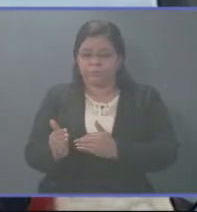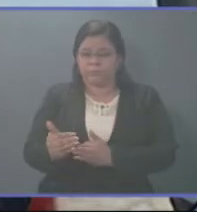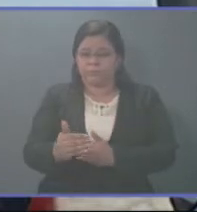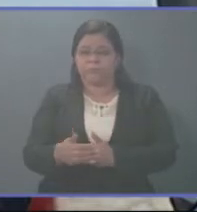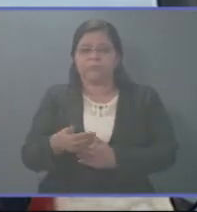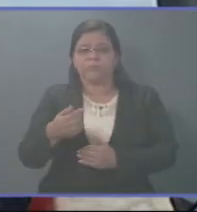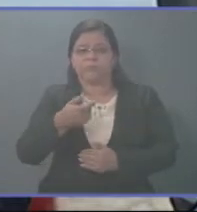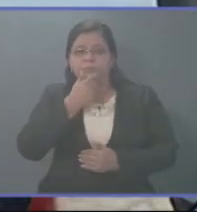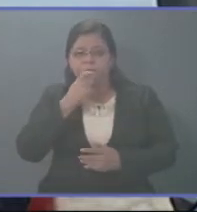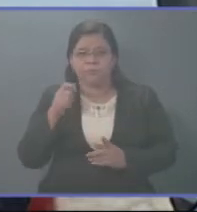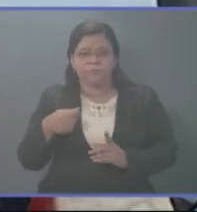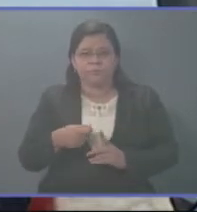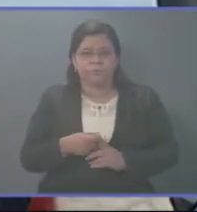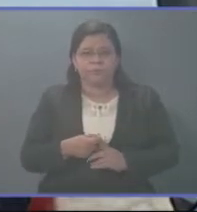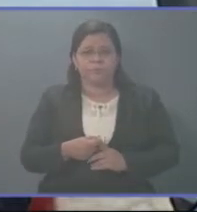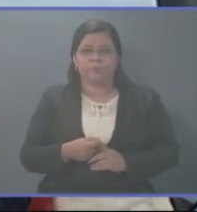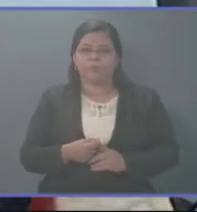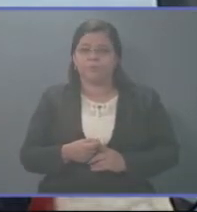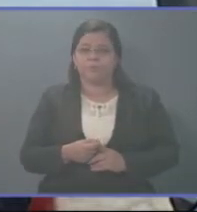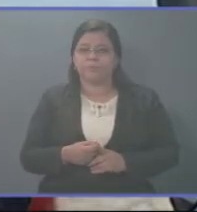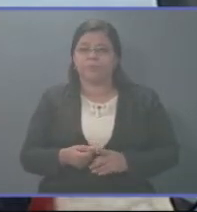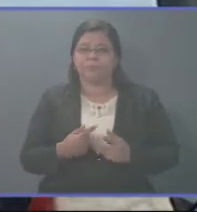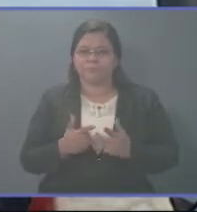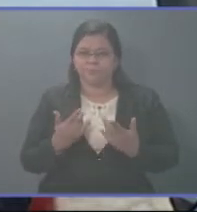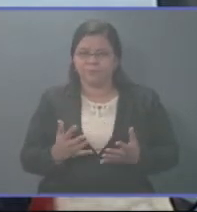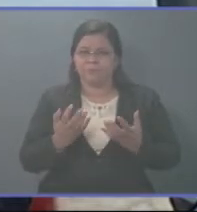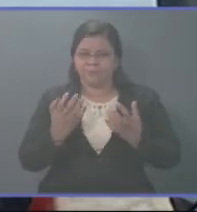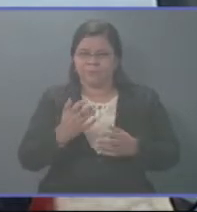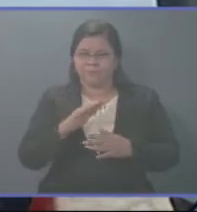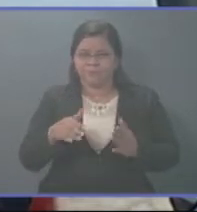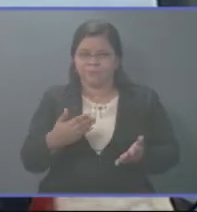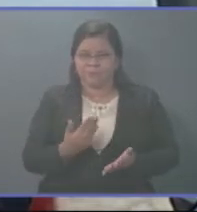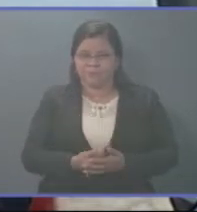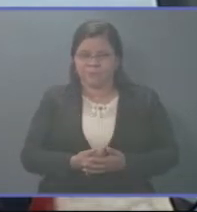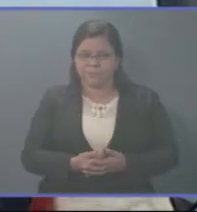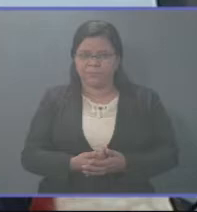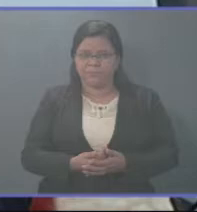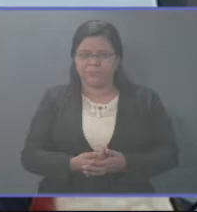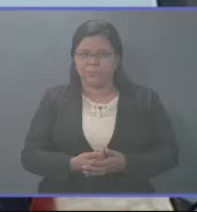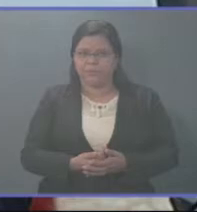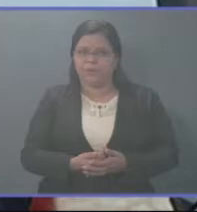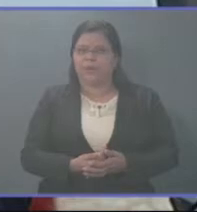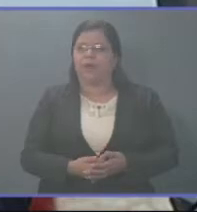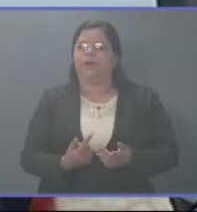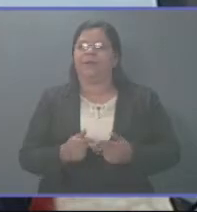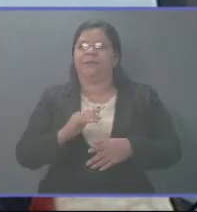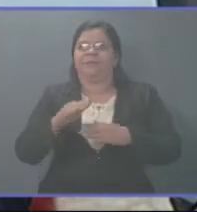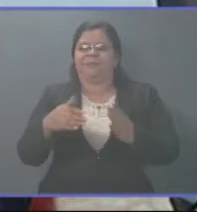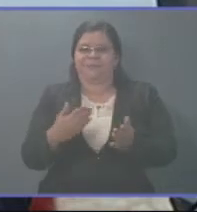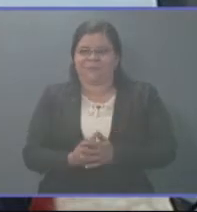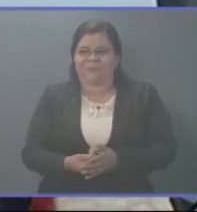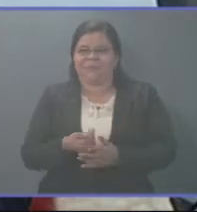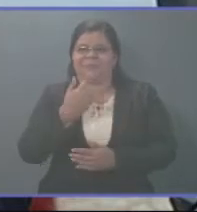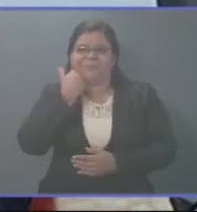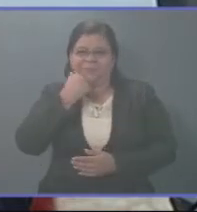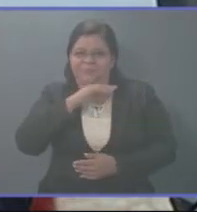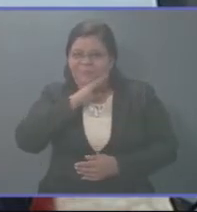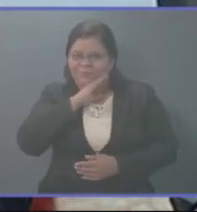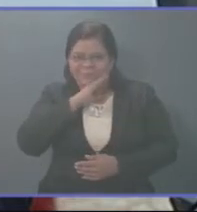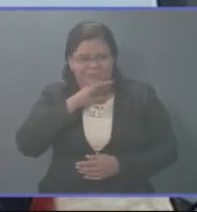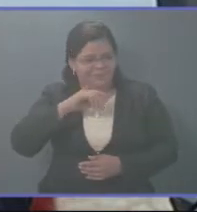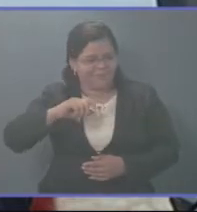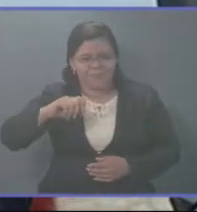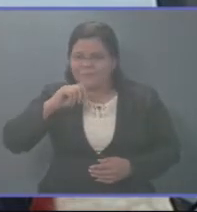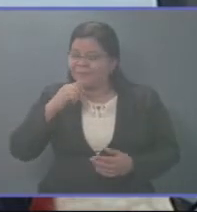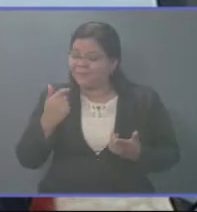en su condición de pensionados activos, muchos con enfermedades terminales, muchos con enfermedades crónicas, que